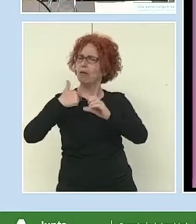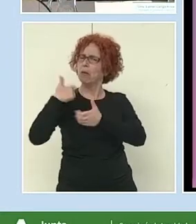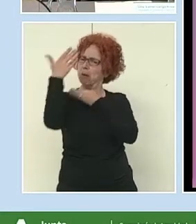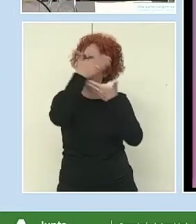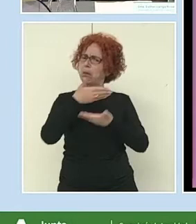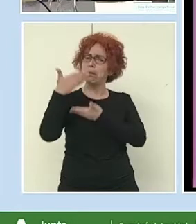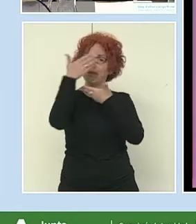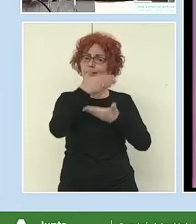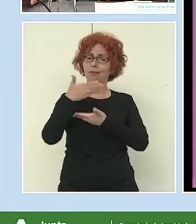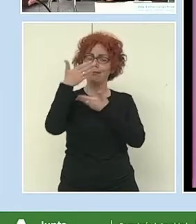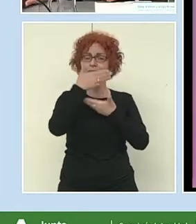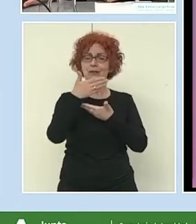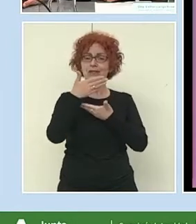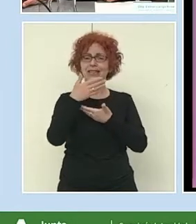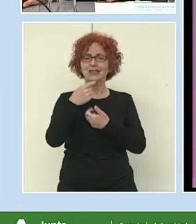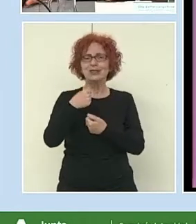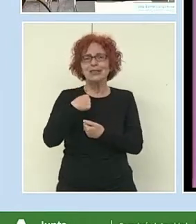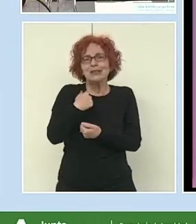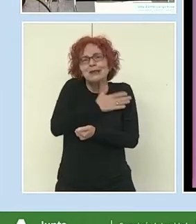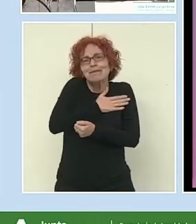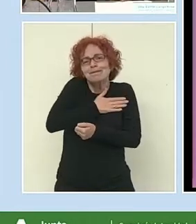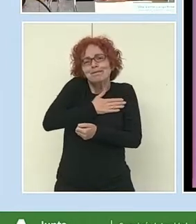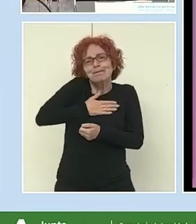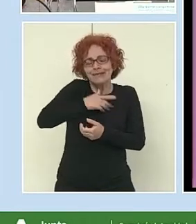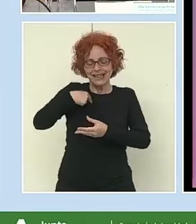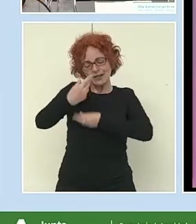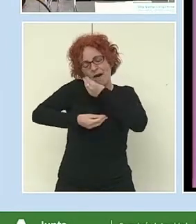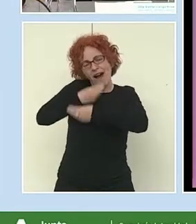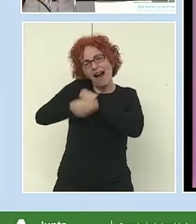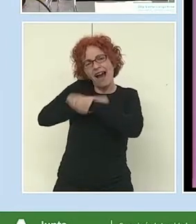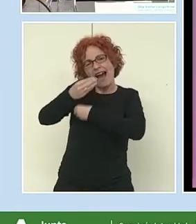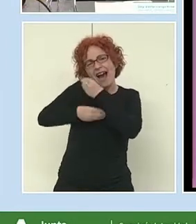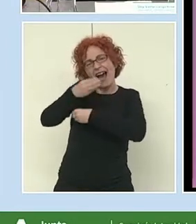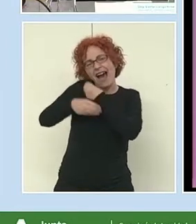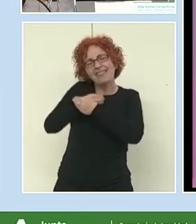Por eso he querido estructurar un poco la ponencia pues